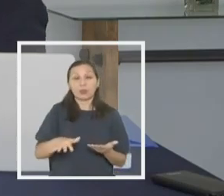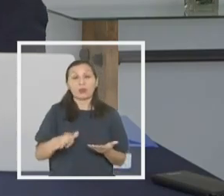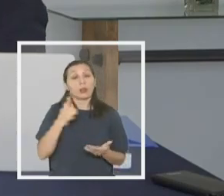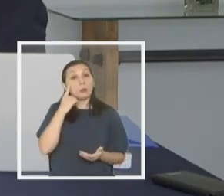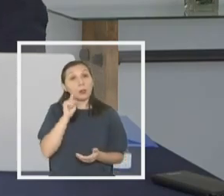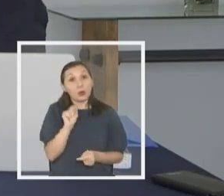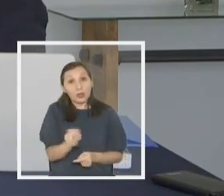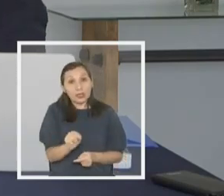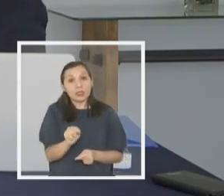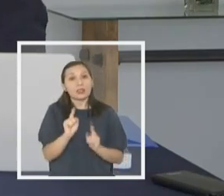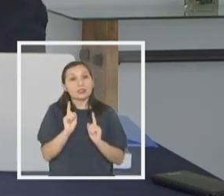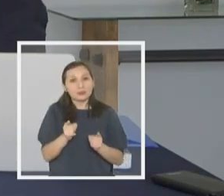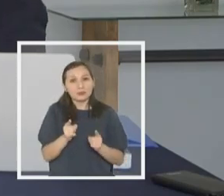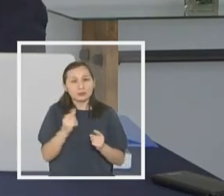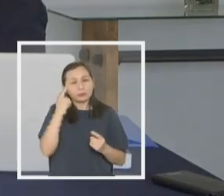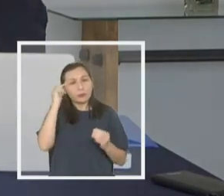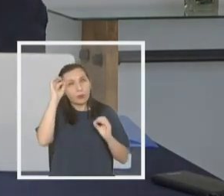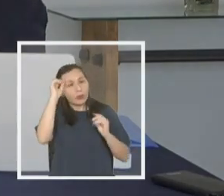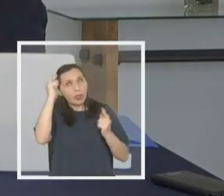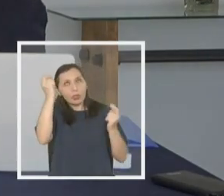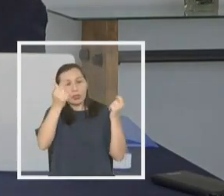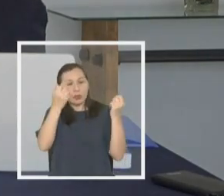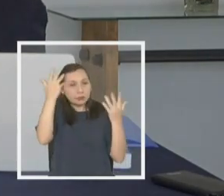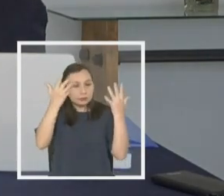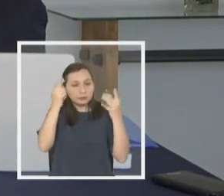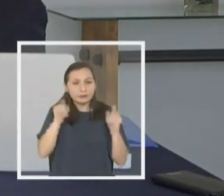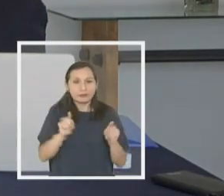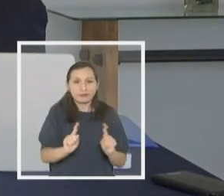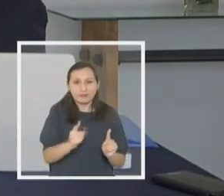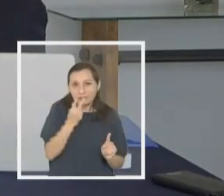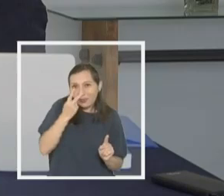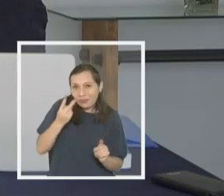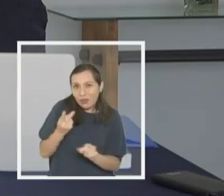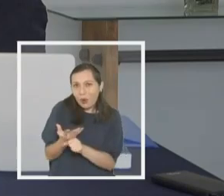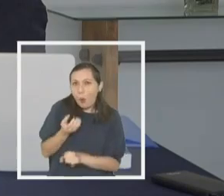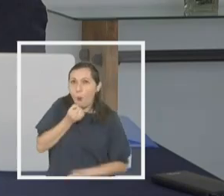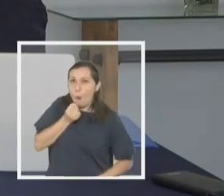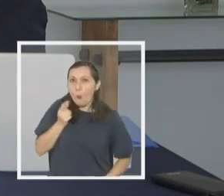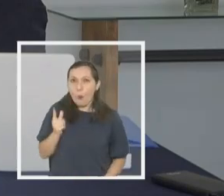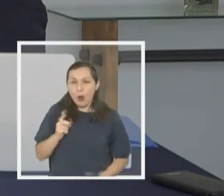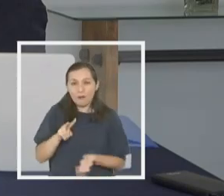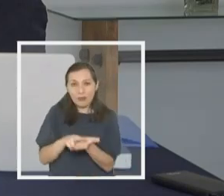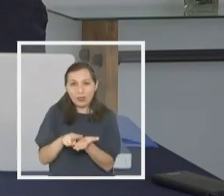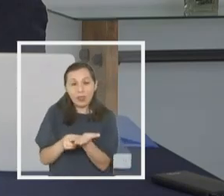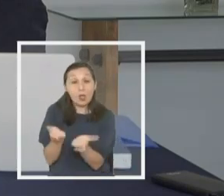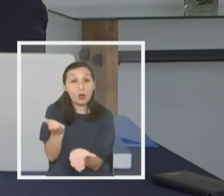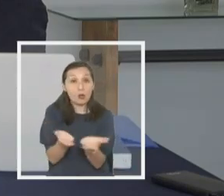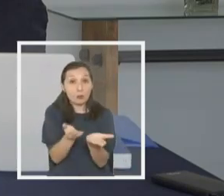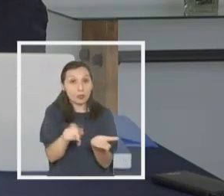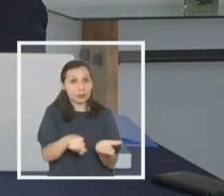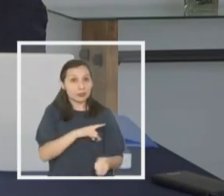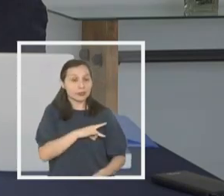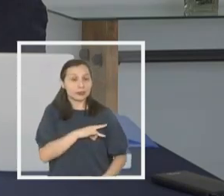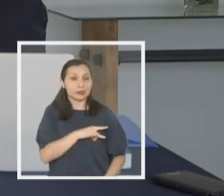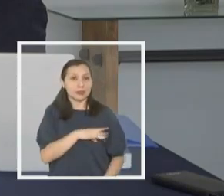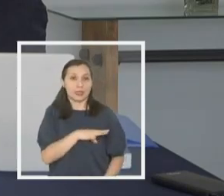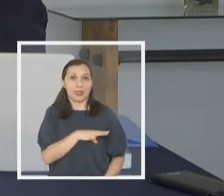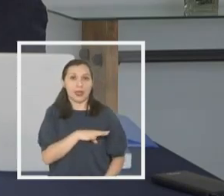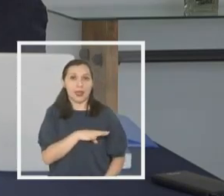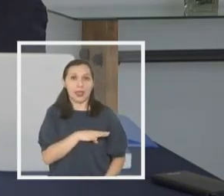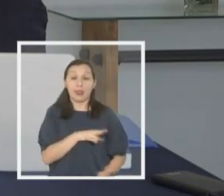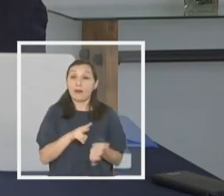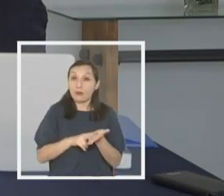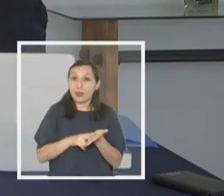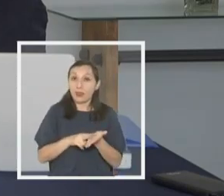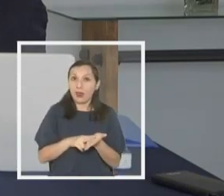esto hay que sacarlo de la subjetividad y ver... ¿cuál es la realidad comparada que tenemos en Chile?